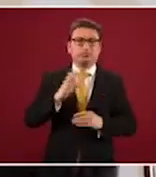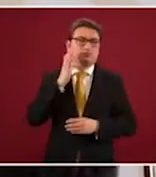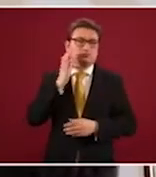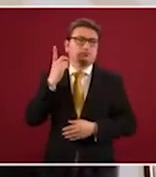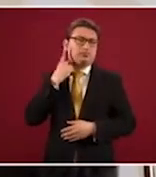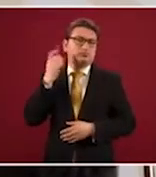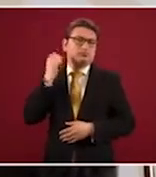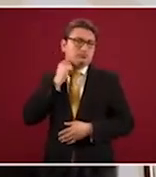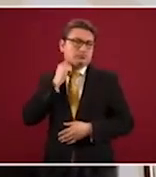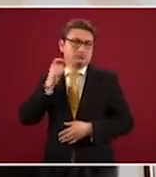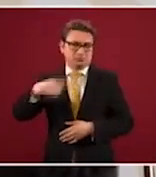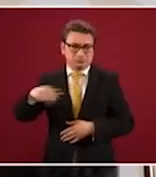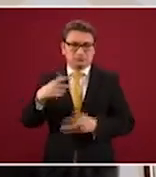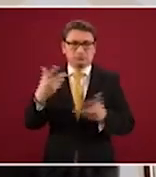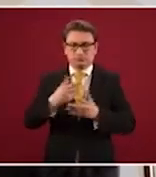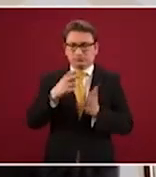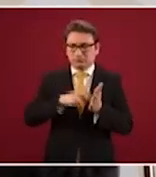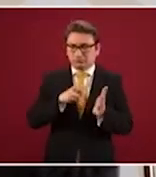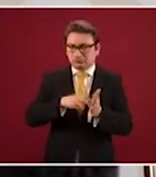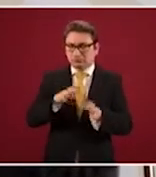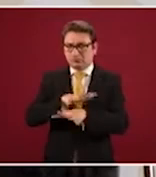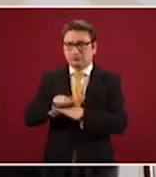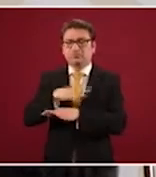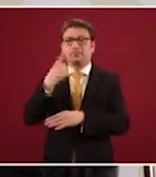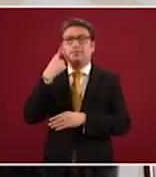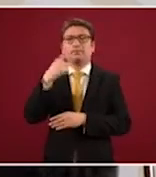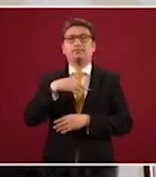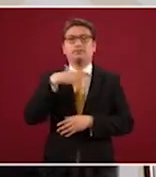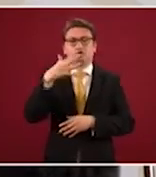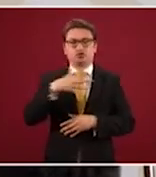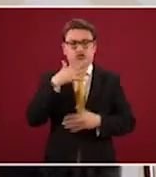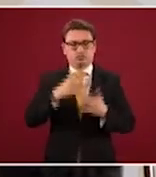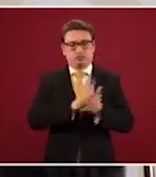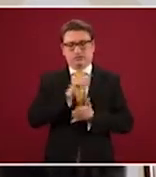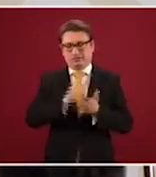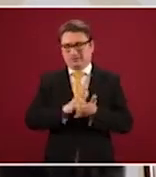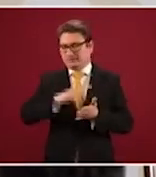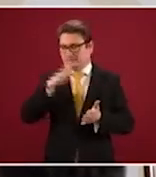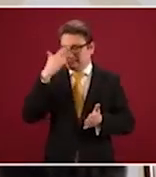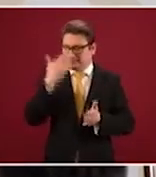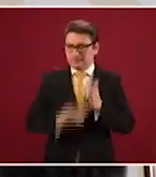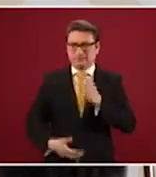la reforma para que la corrupción sea delito grave,